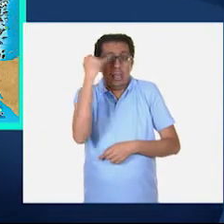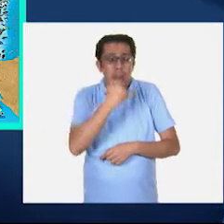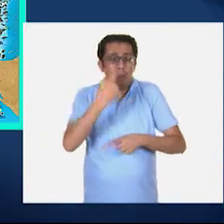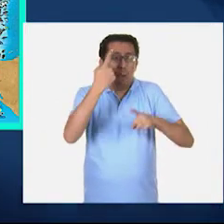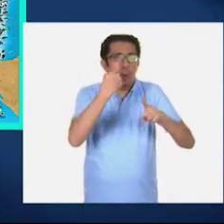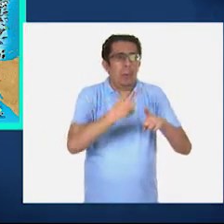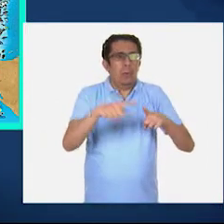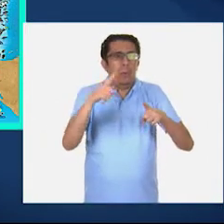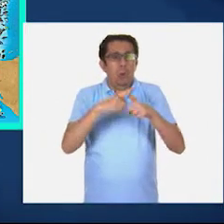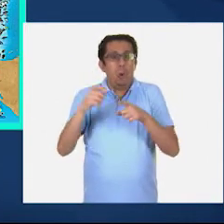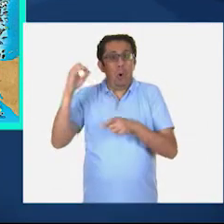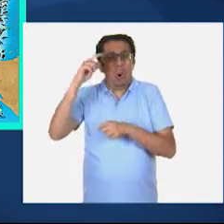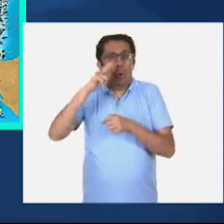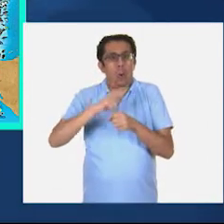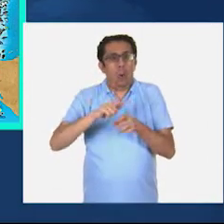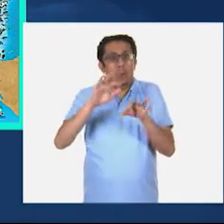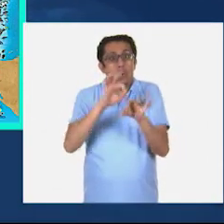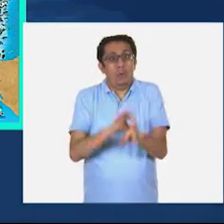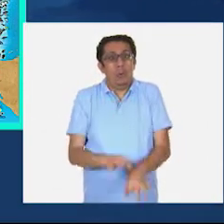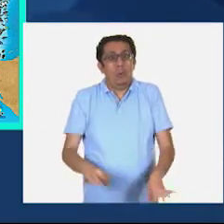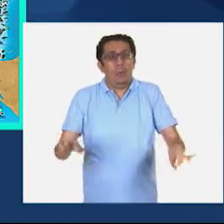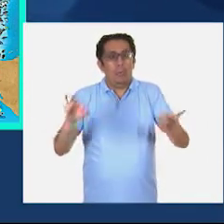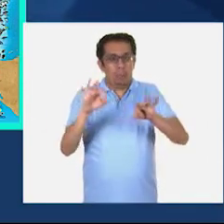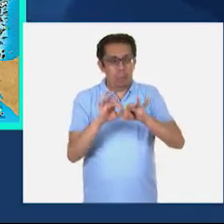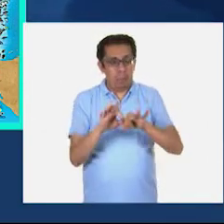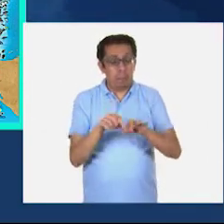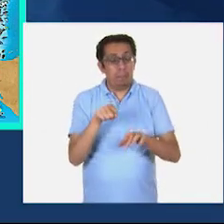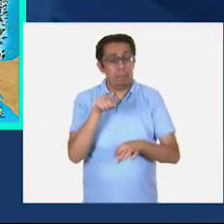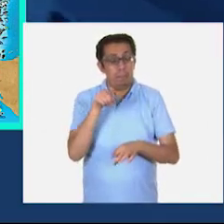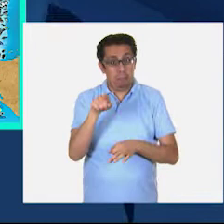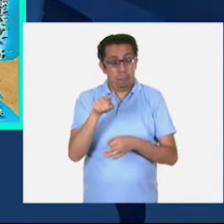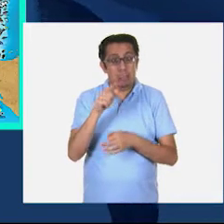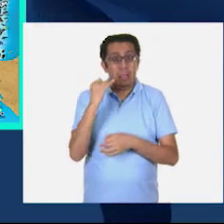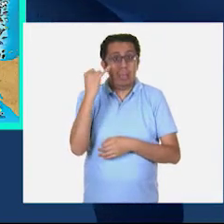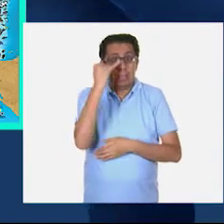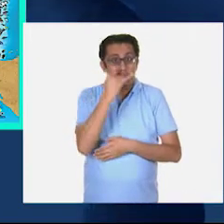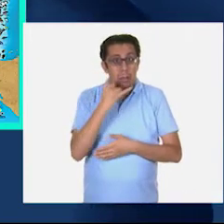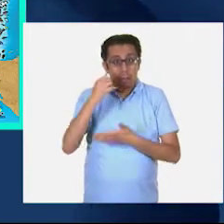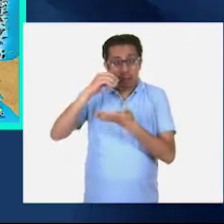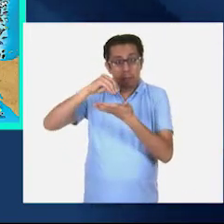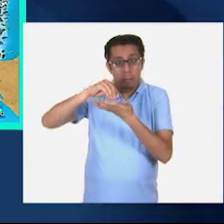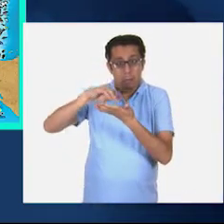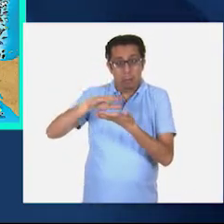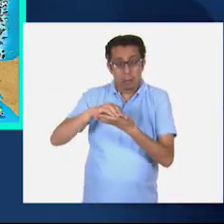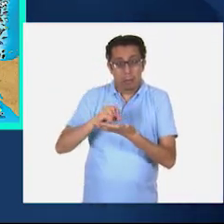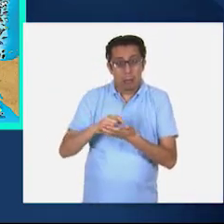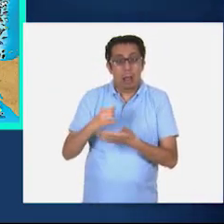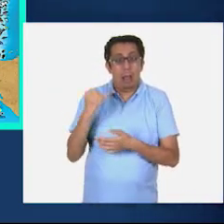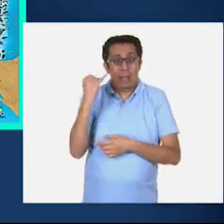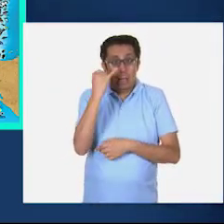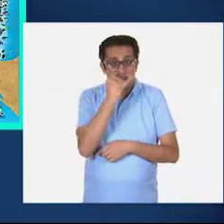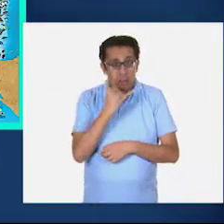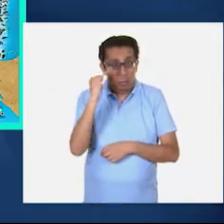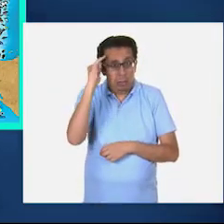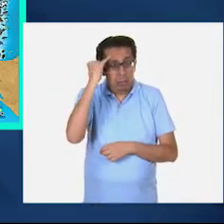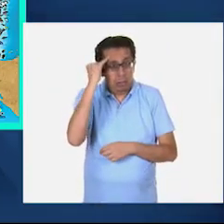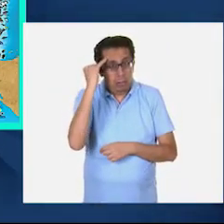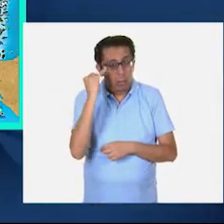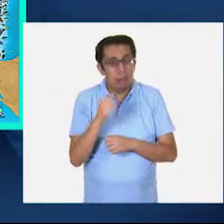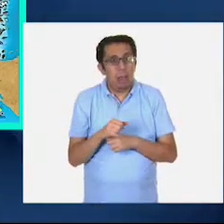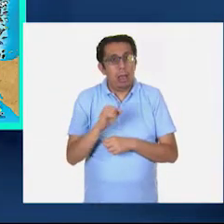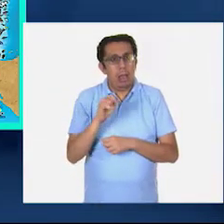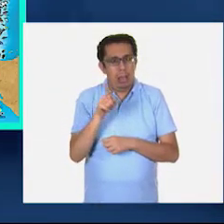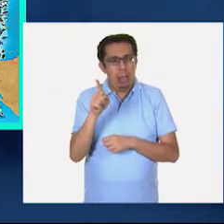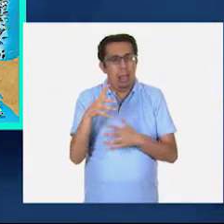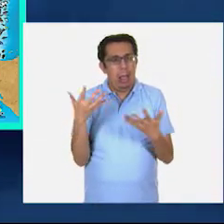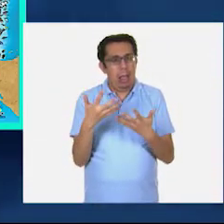importante. Según el registro de nuestro catálogo o del catálogo de las lenguas indígenas del